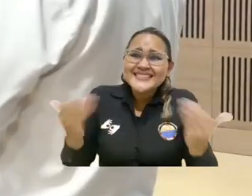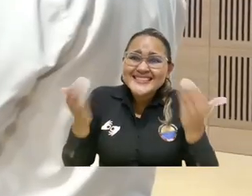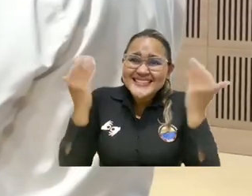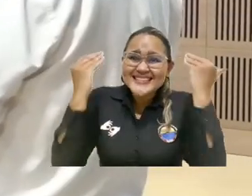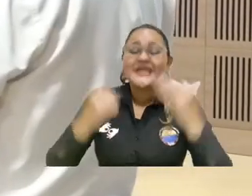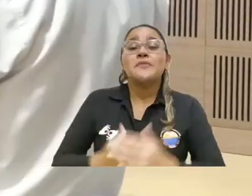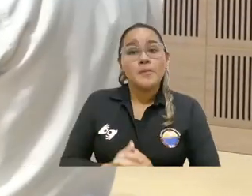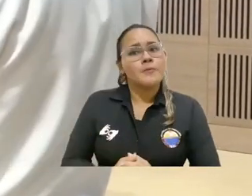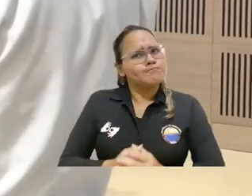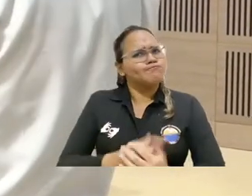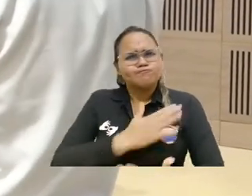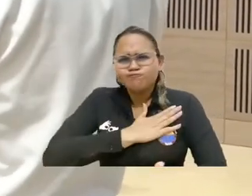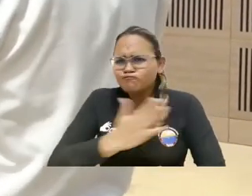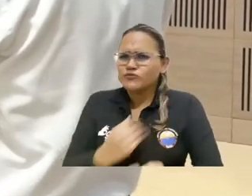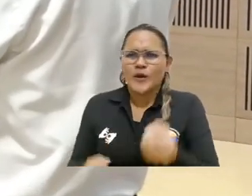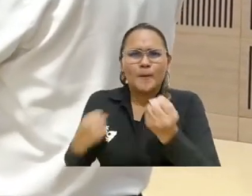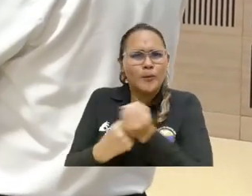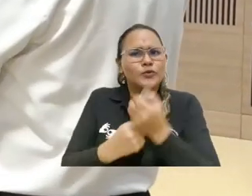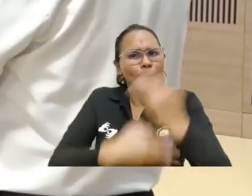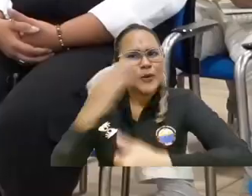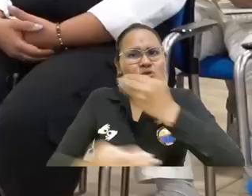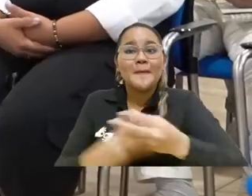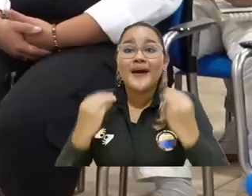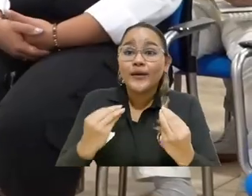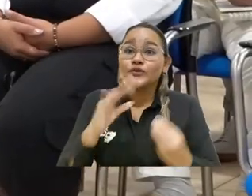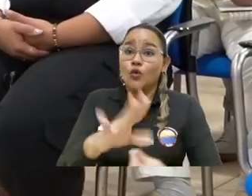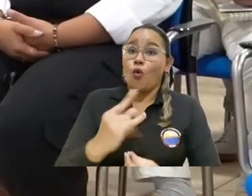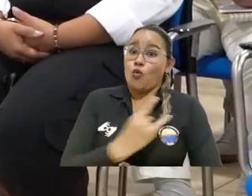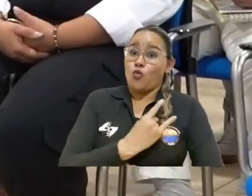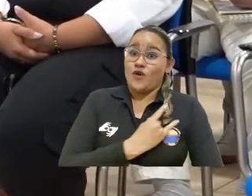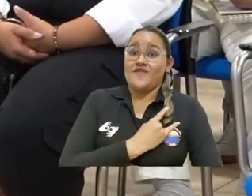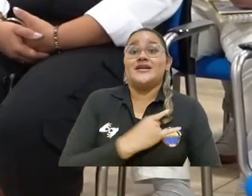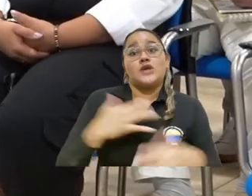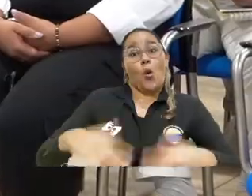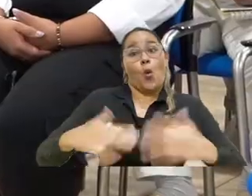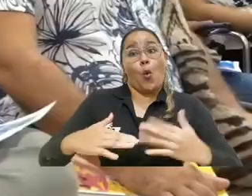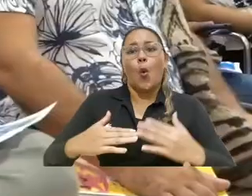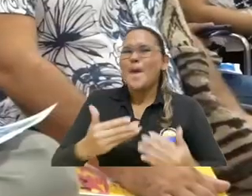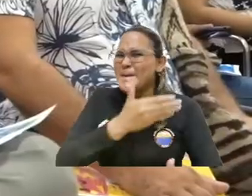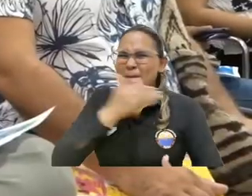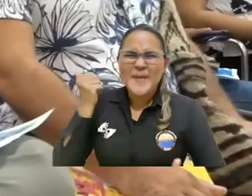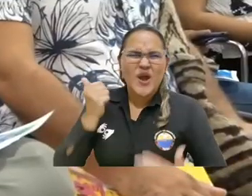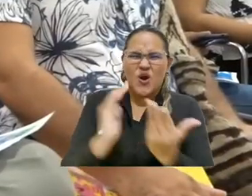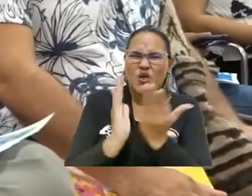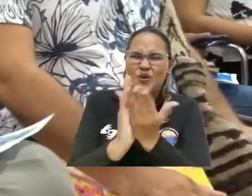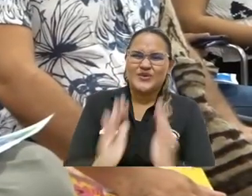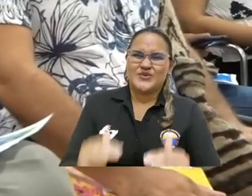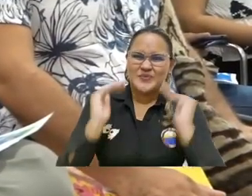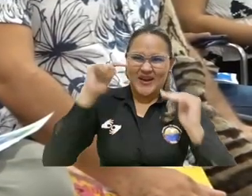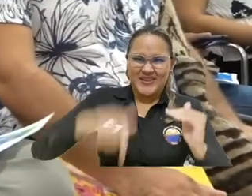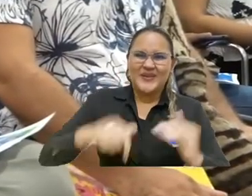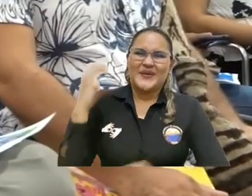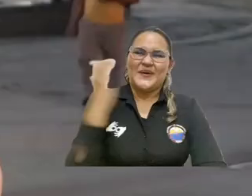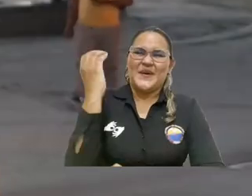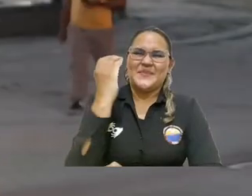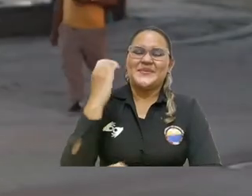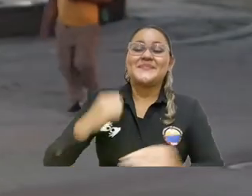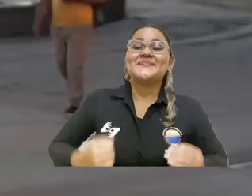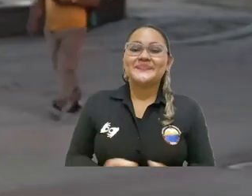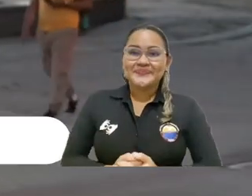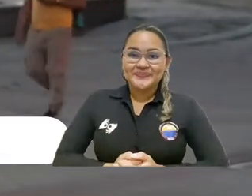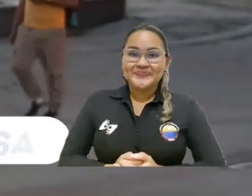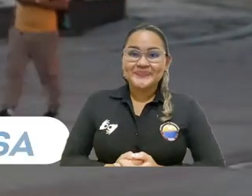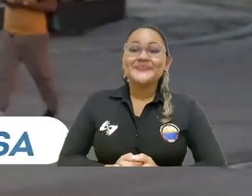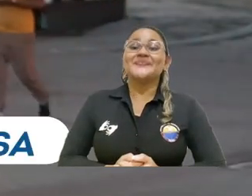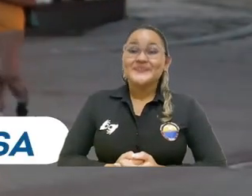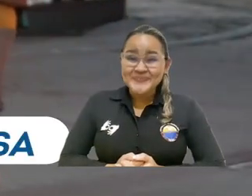y respaldaron este tipo de procesos que ayudan a posicionar a la alma mater entre las mejores instituciones de educación superior del país. Este